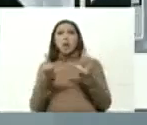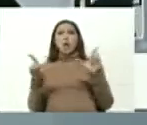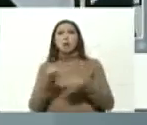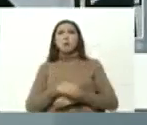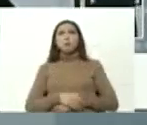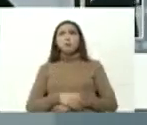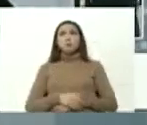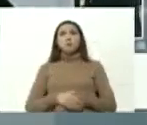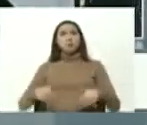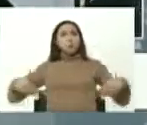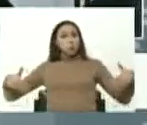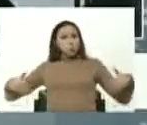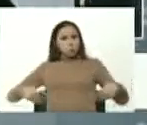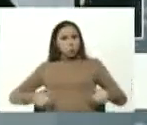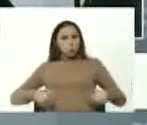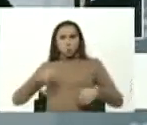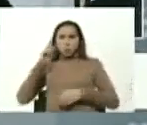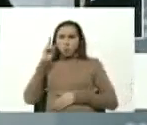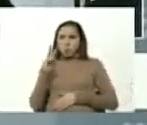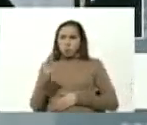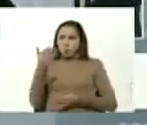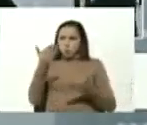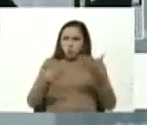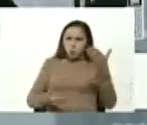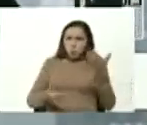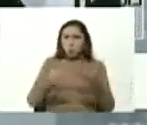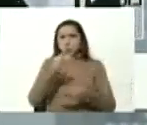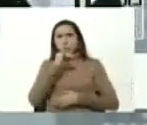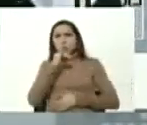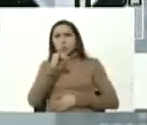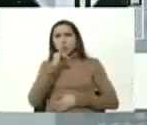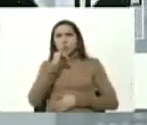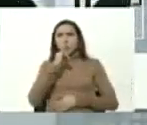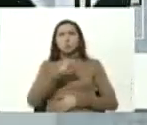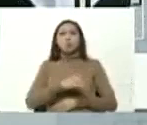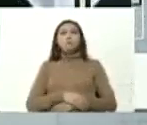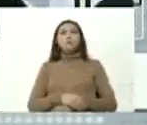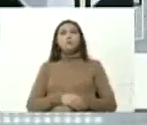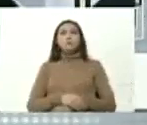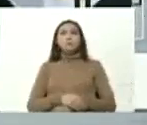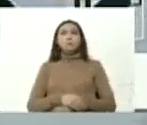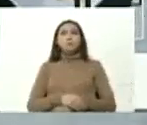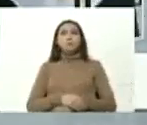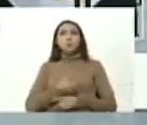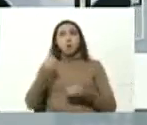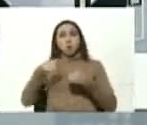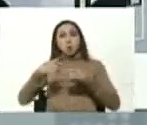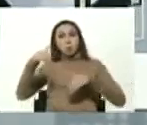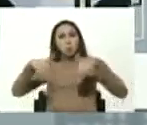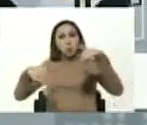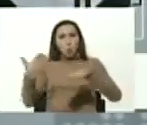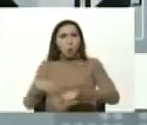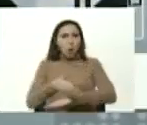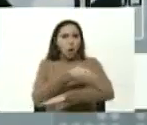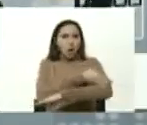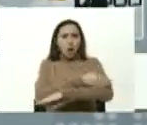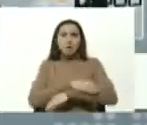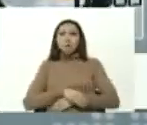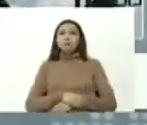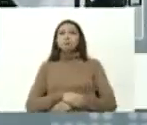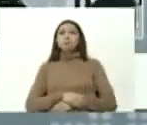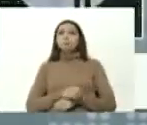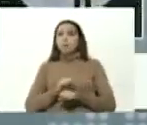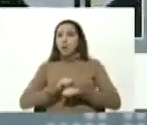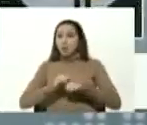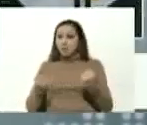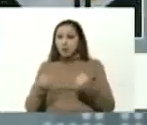equilibrio, un esfuerzo por sostener los equilibrios. Ya en otras elecciones estos equilibrios se han perdido desde